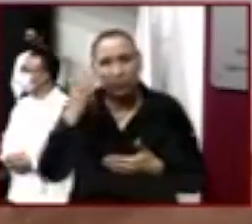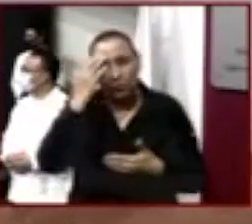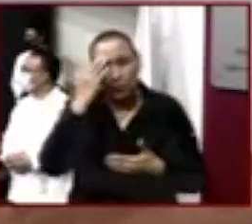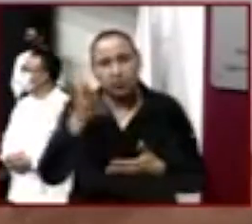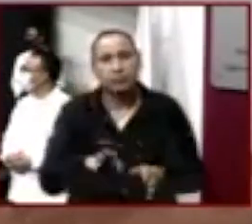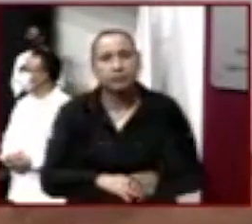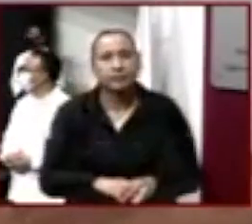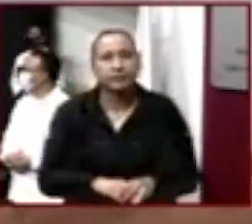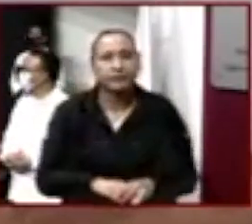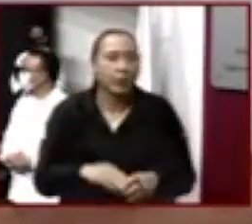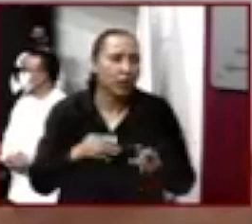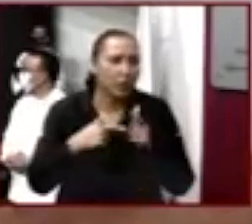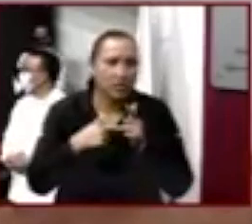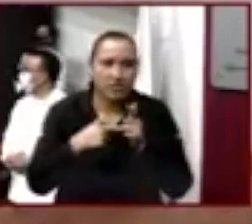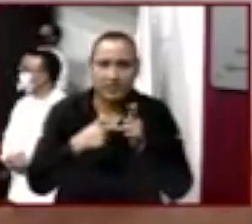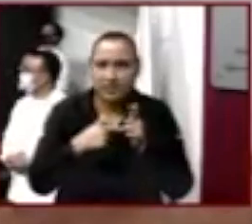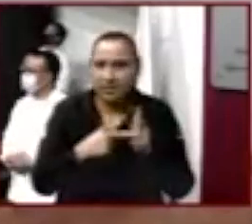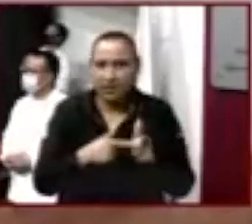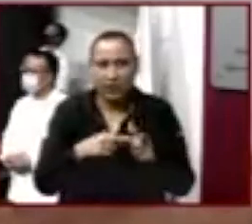Y podemos seguir.